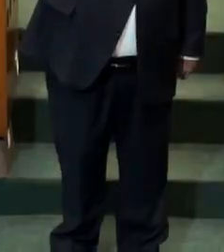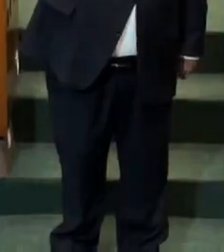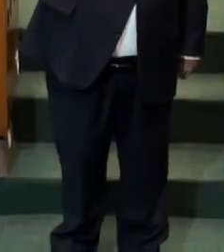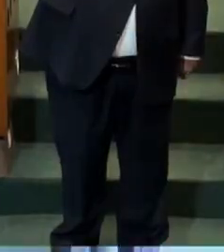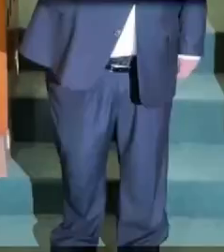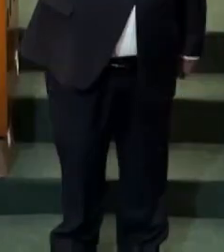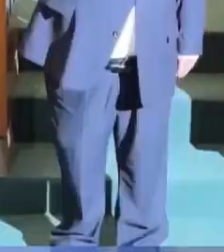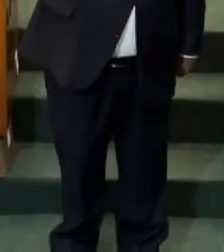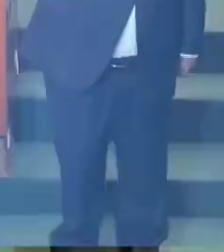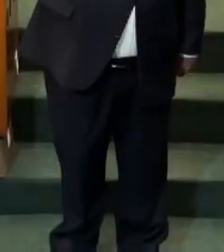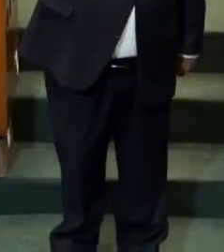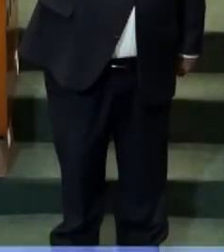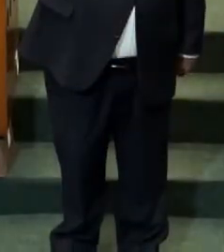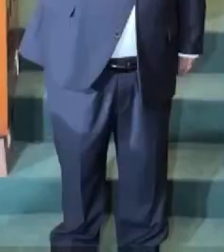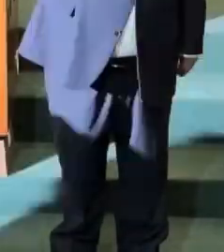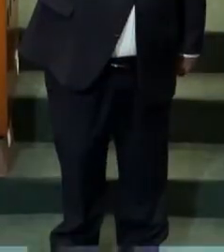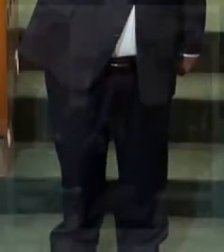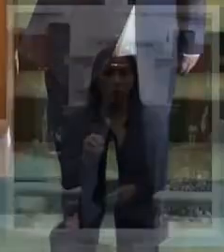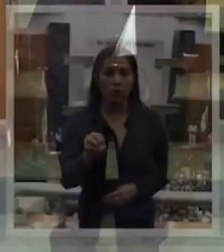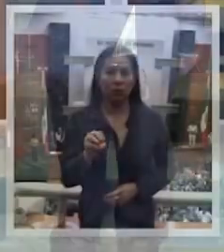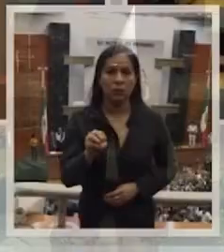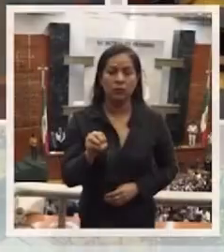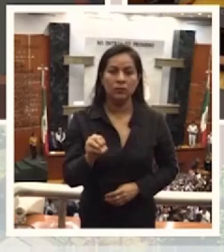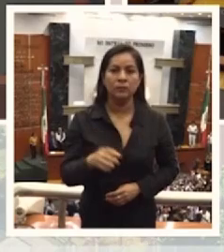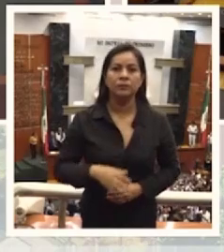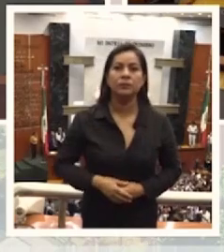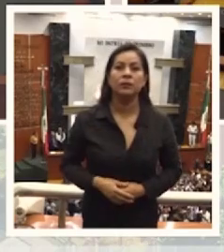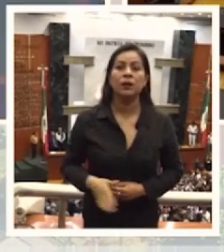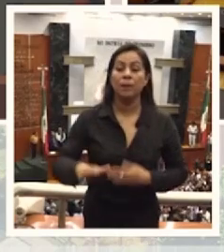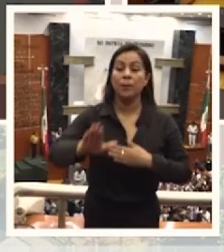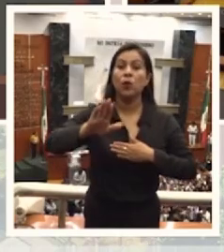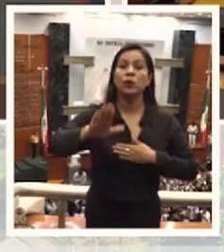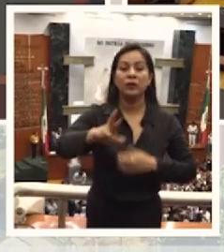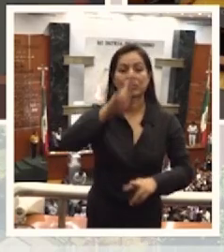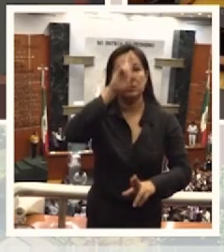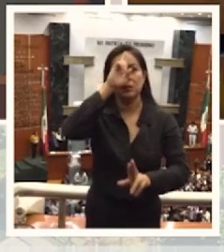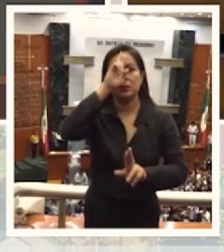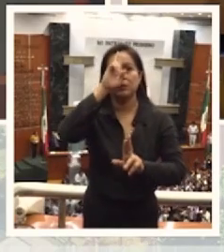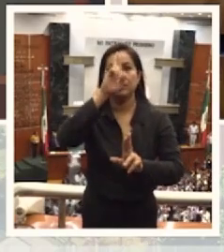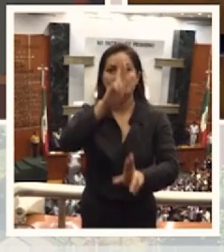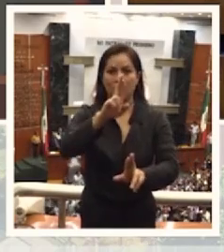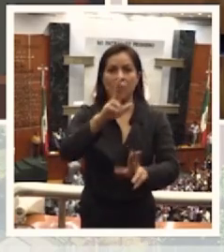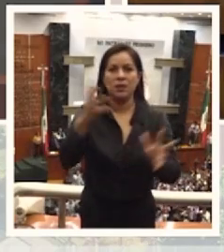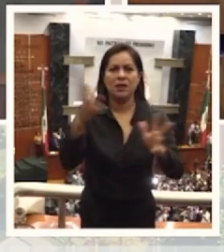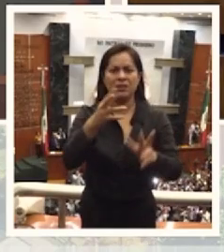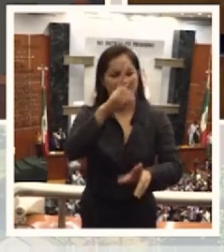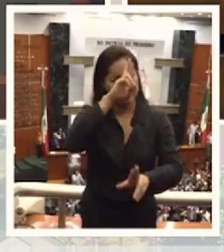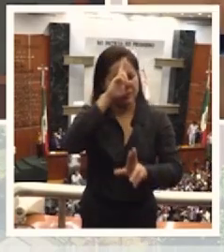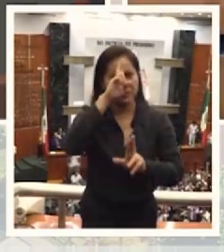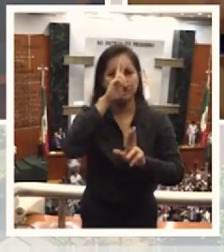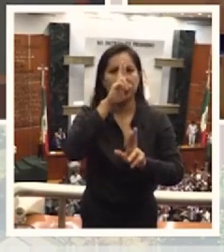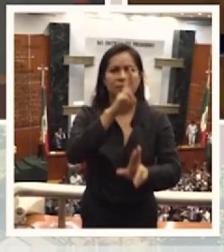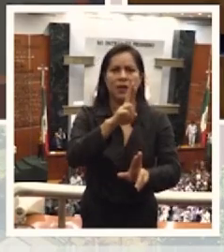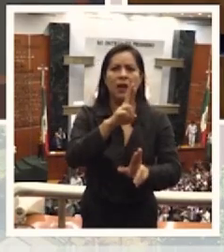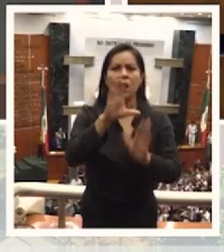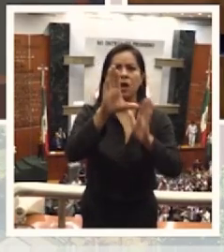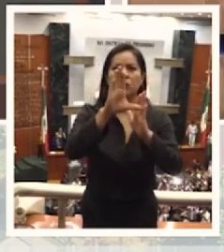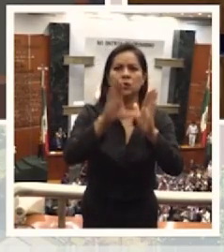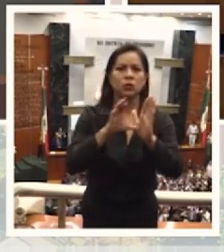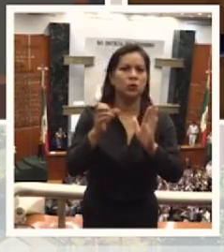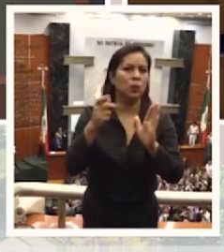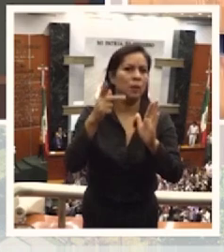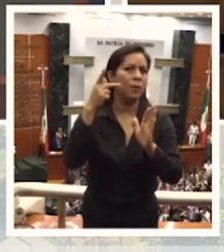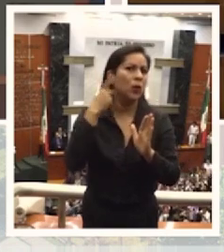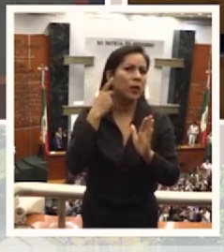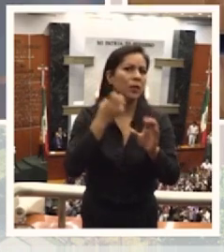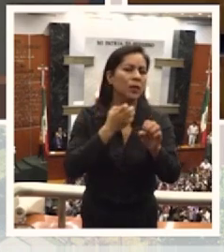de Chilpancingo de los Bravo Guerrero. Protesta a guardar y hacer guardar la Constitución Política